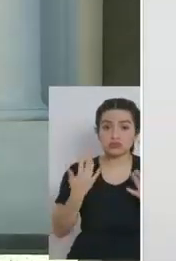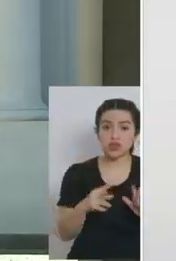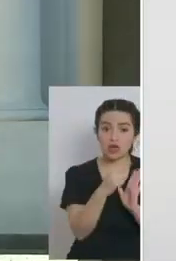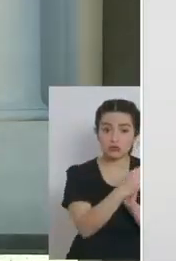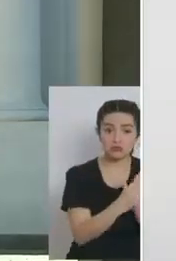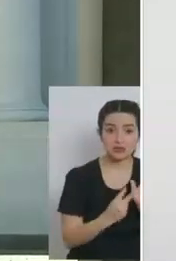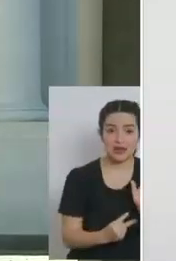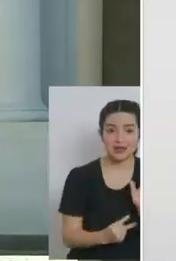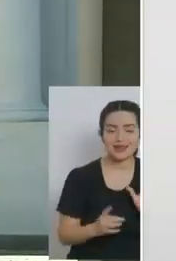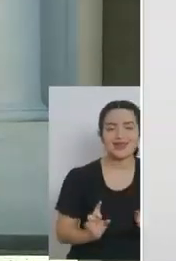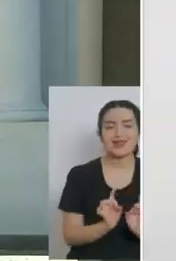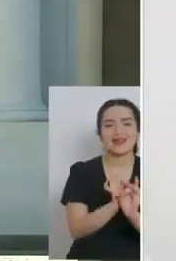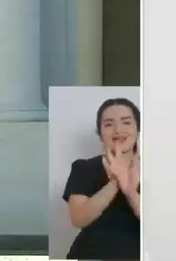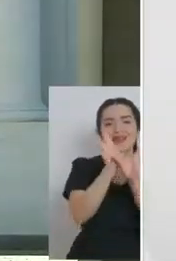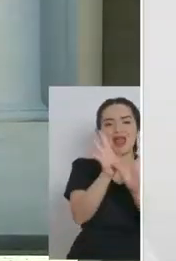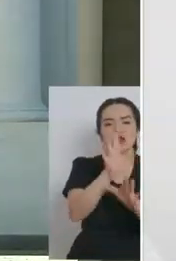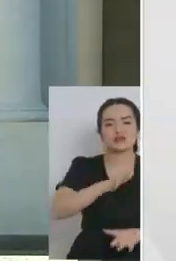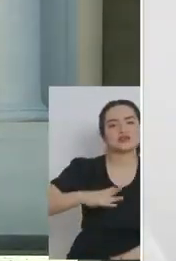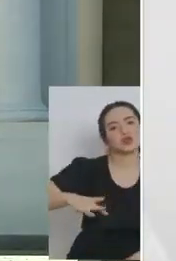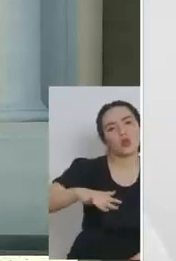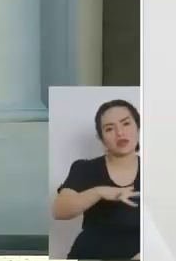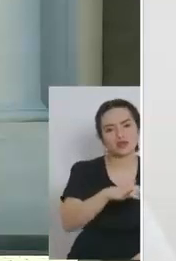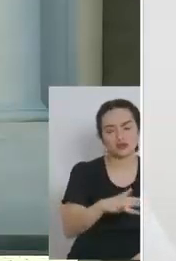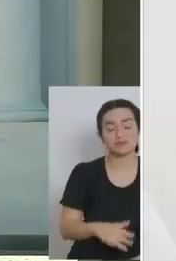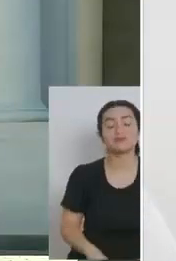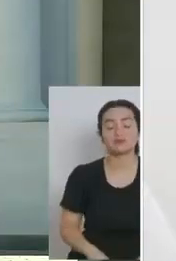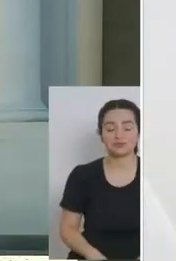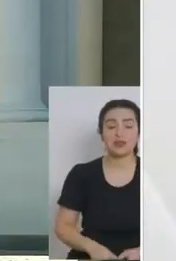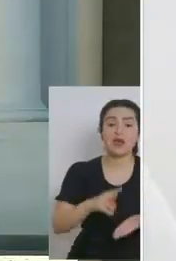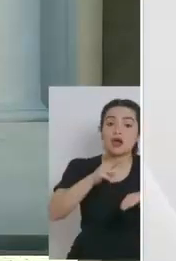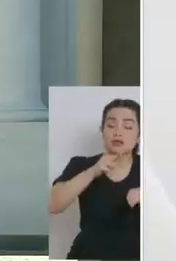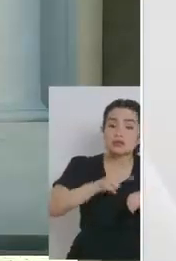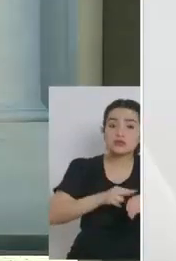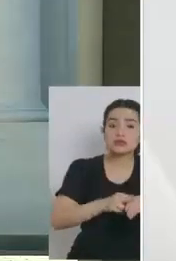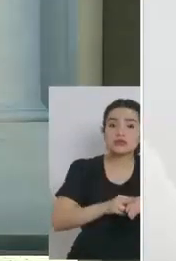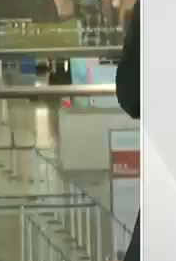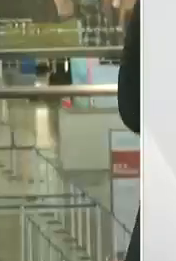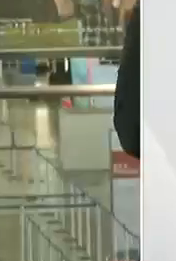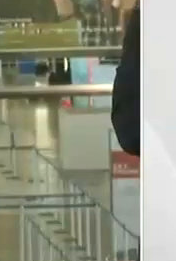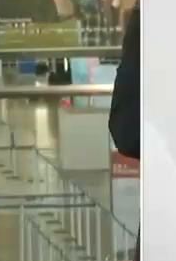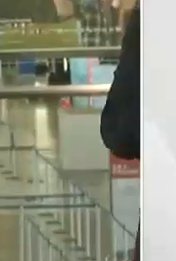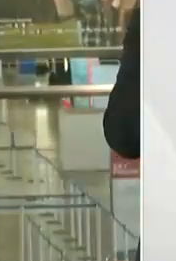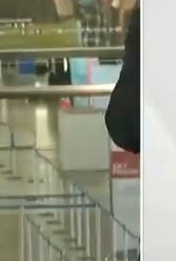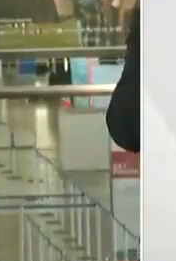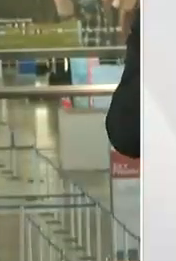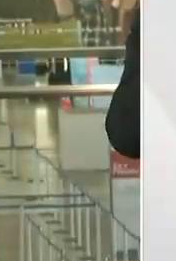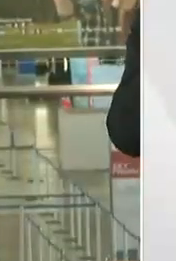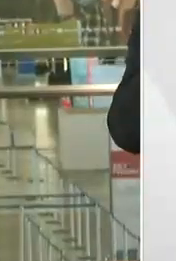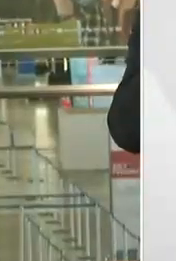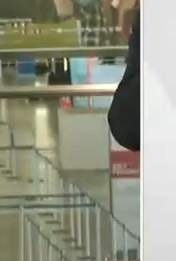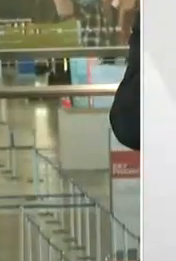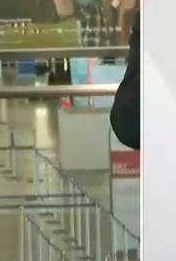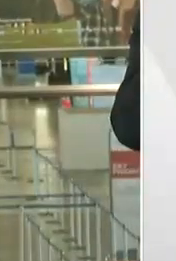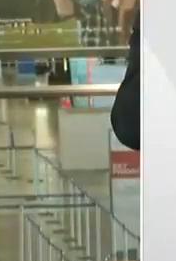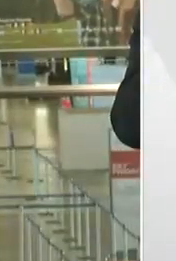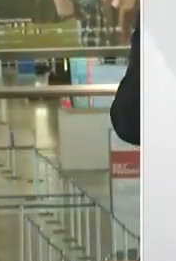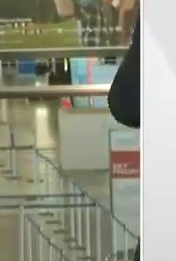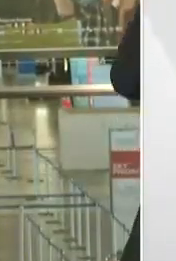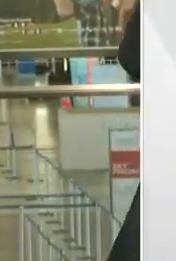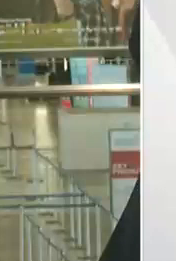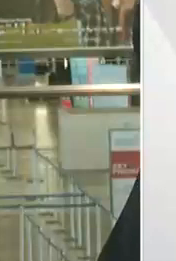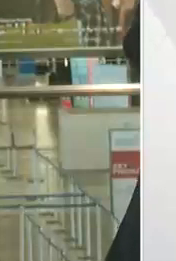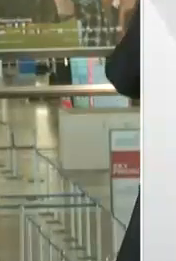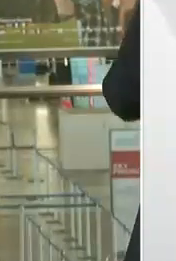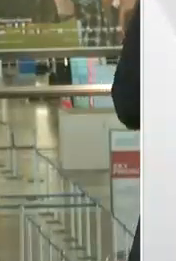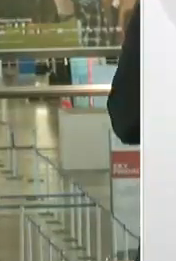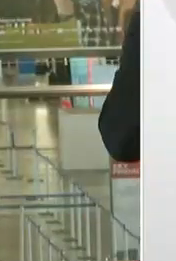yo voy a ser senador de la República y por lo tanto me va a tocar ser parte de este jurado que genera la